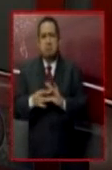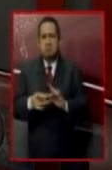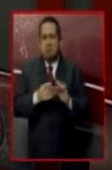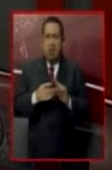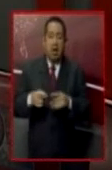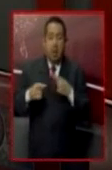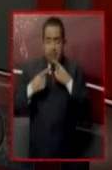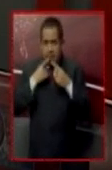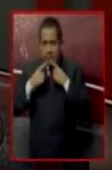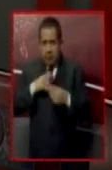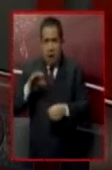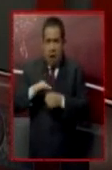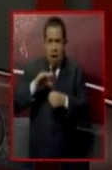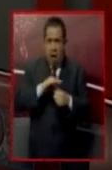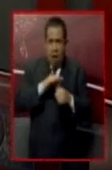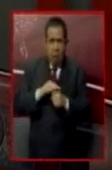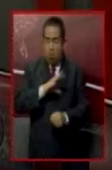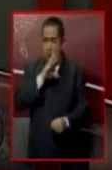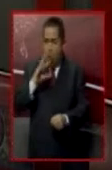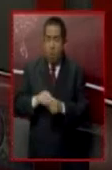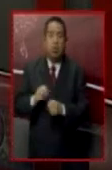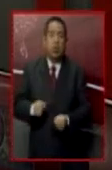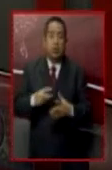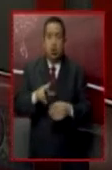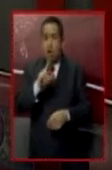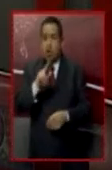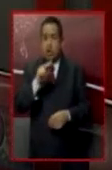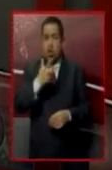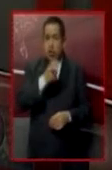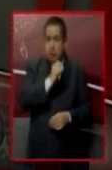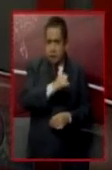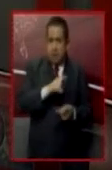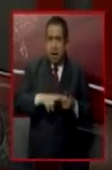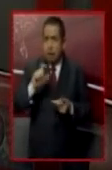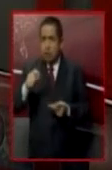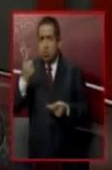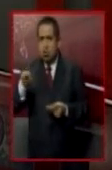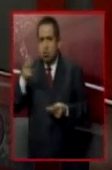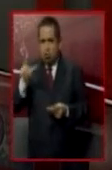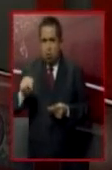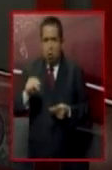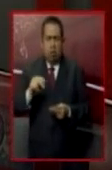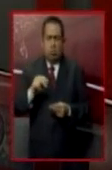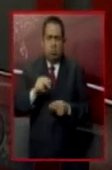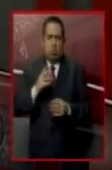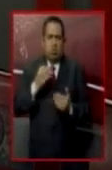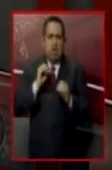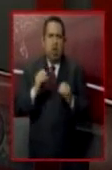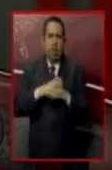el dictamen se aprobó en lo general con 88 votos a favor y 21 en contra, sin abstenciones.